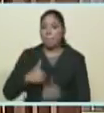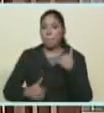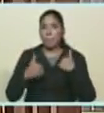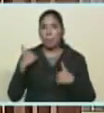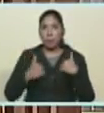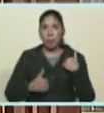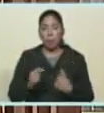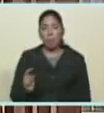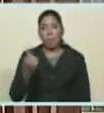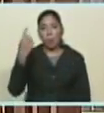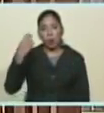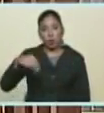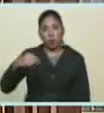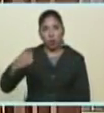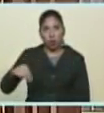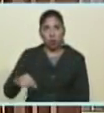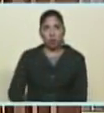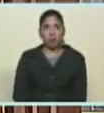noviembre